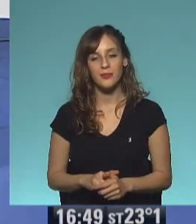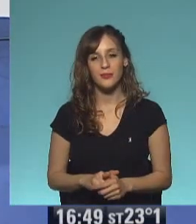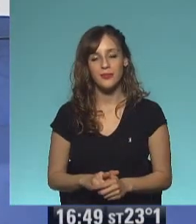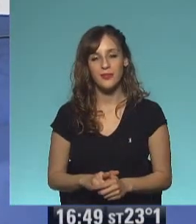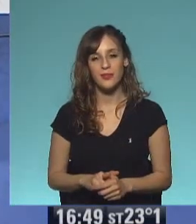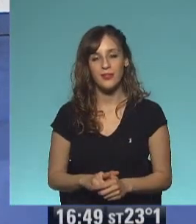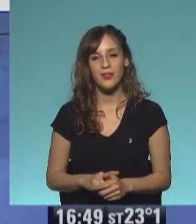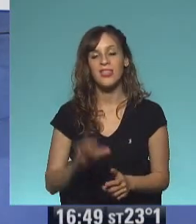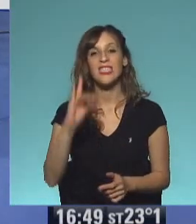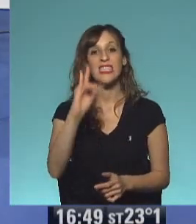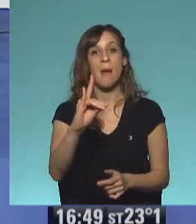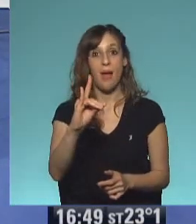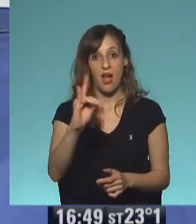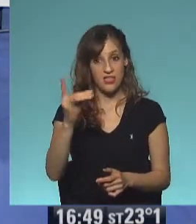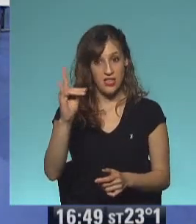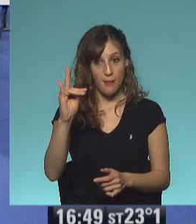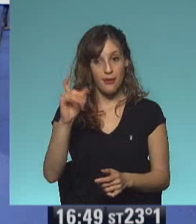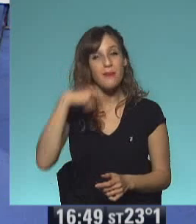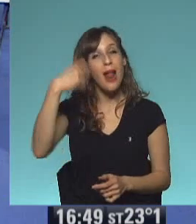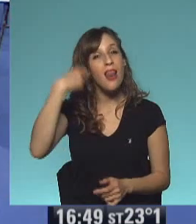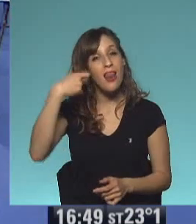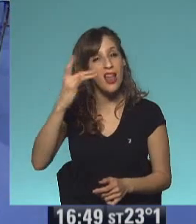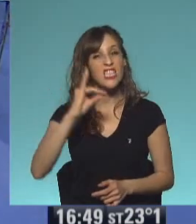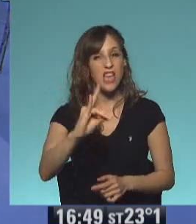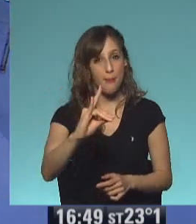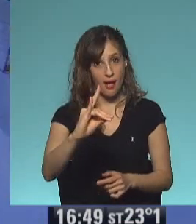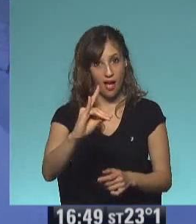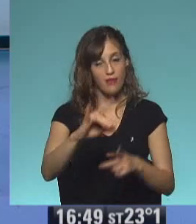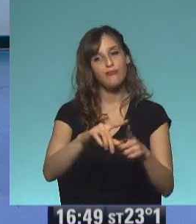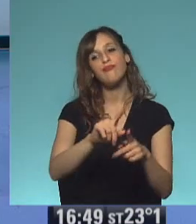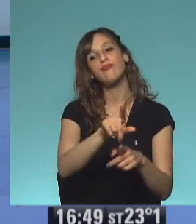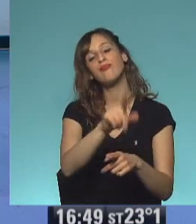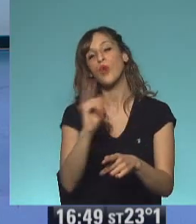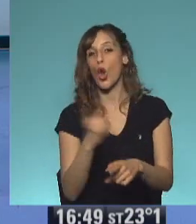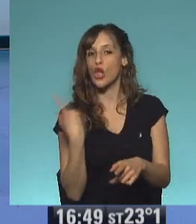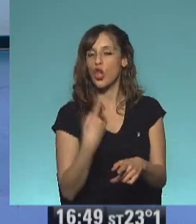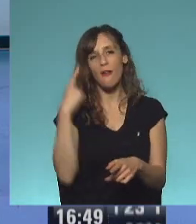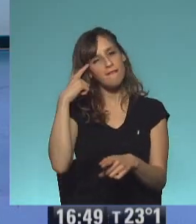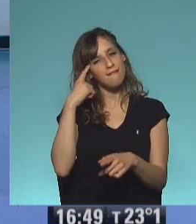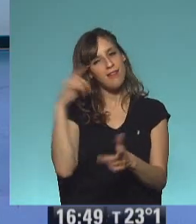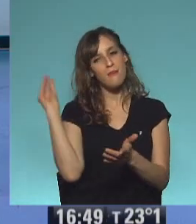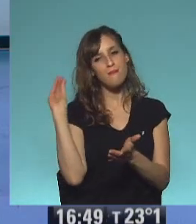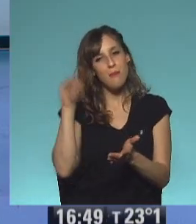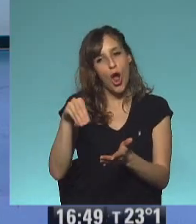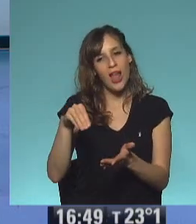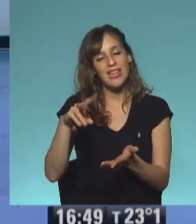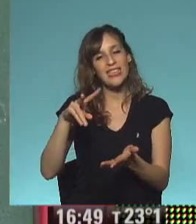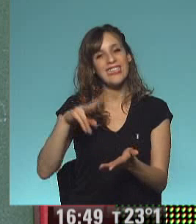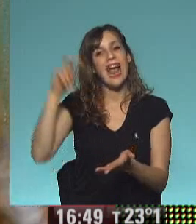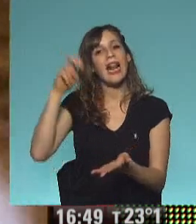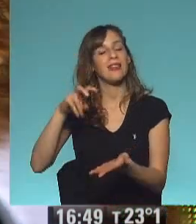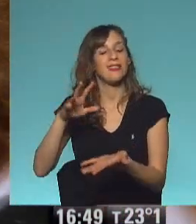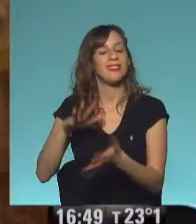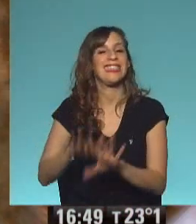tenemos ya más llama tenemos las energías que se nos ocurre a nosotros es alta que no lo habíamos puesto esa acción es el